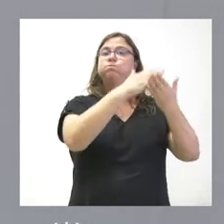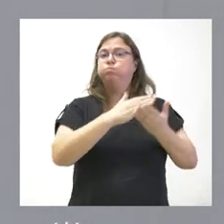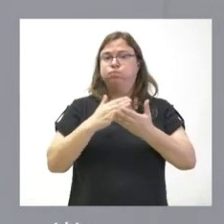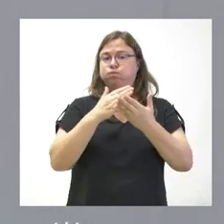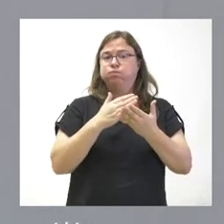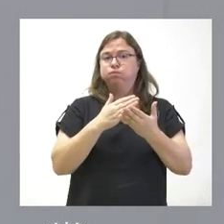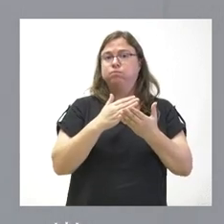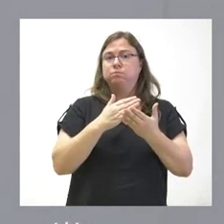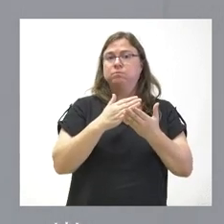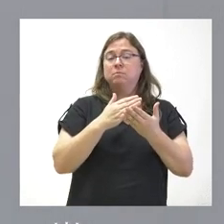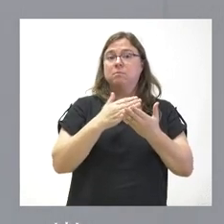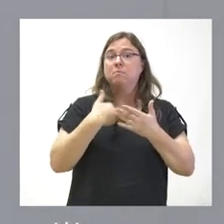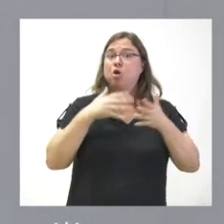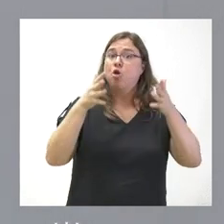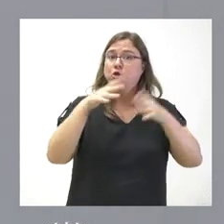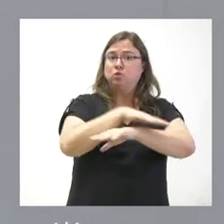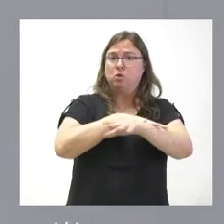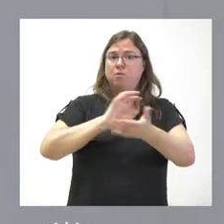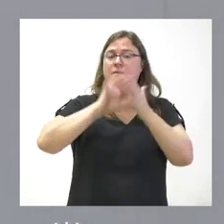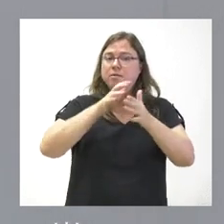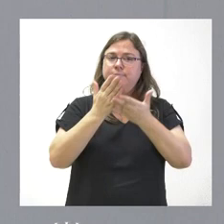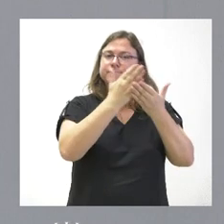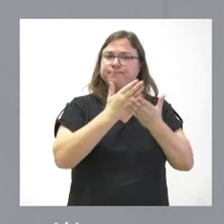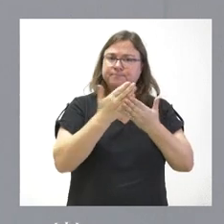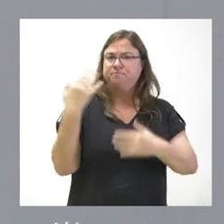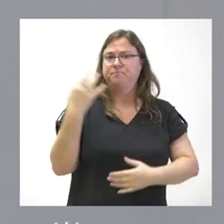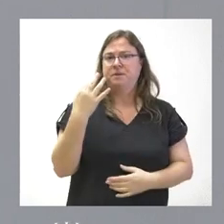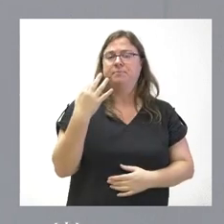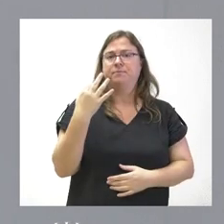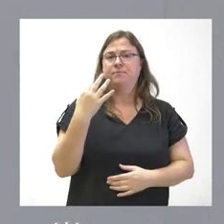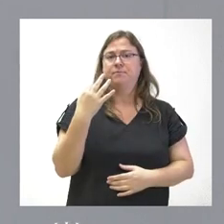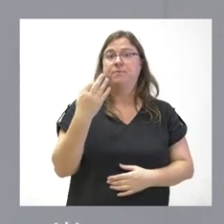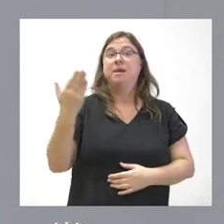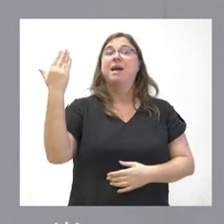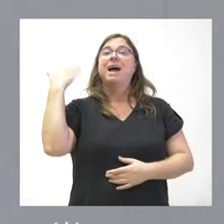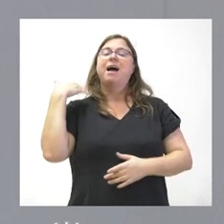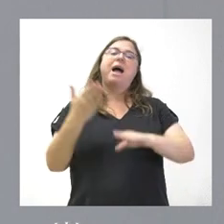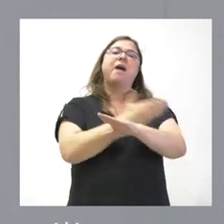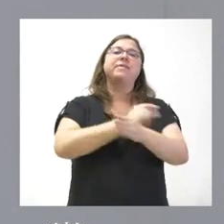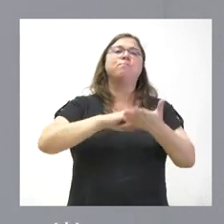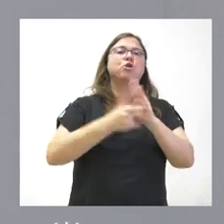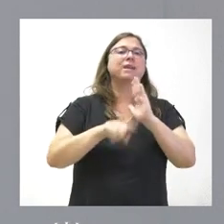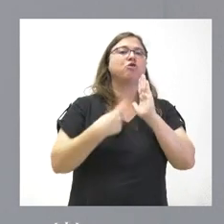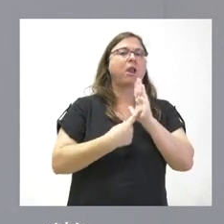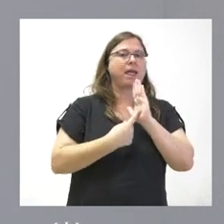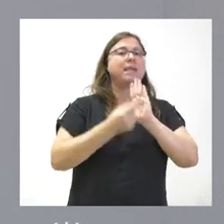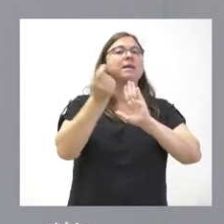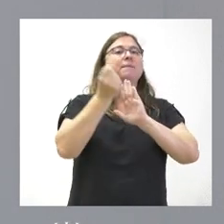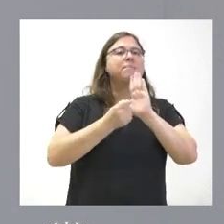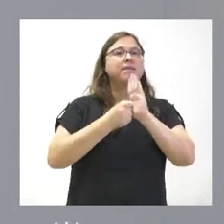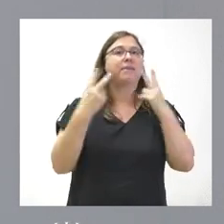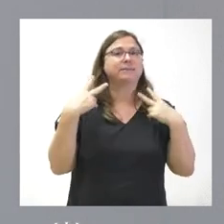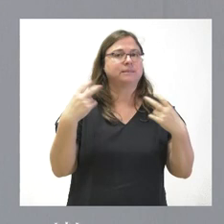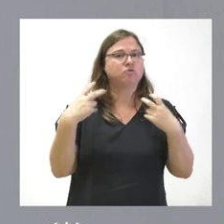el consejo de gobierno de Castilla y León el anteproyecto de ley de medidas tributarias